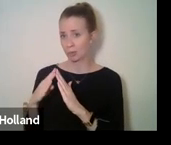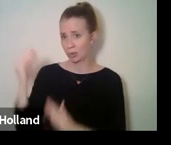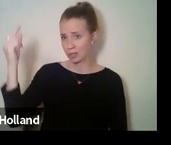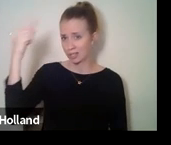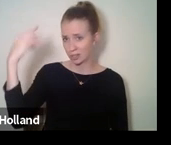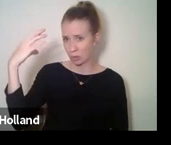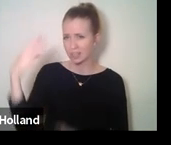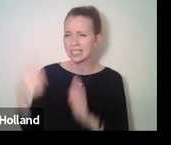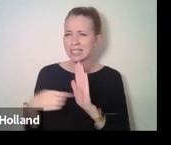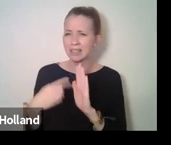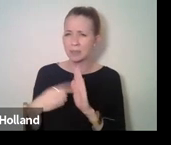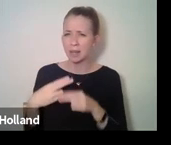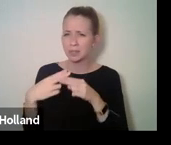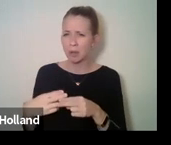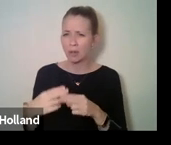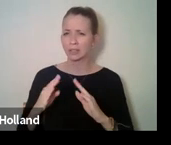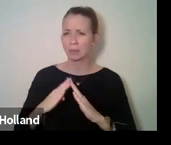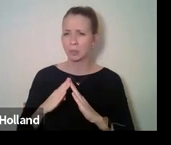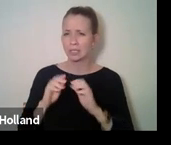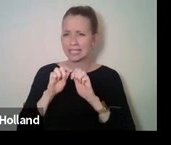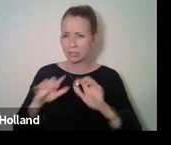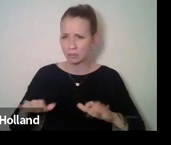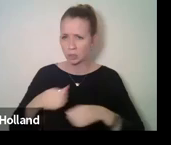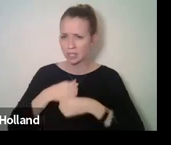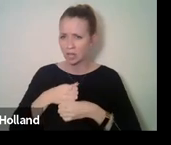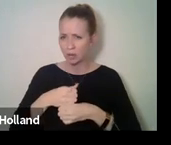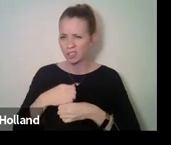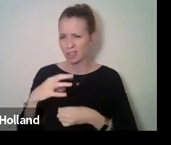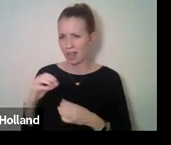distributed generation, and those benefits.